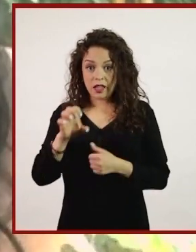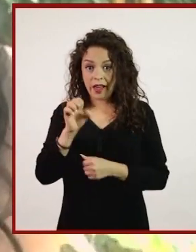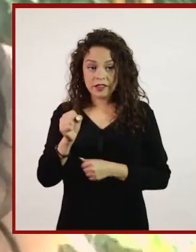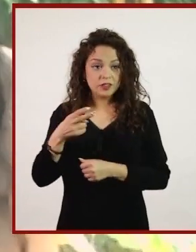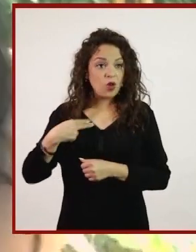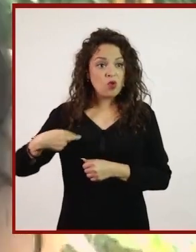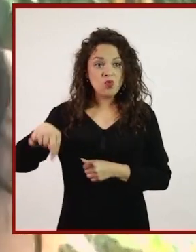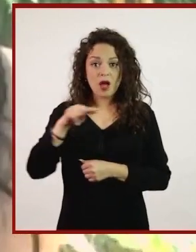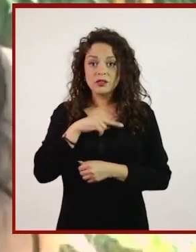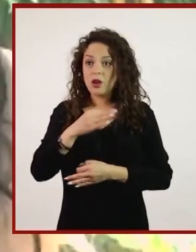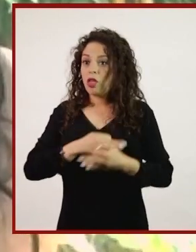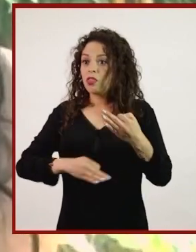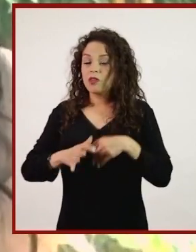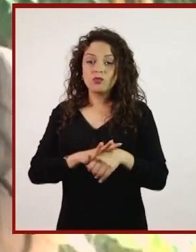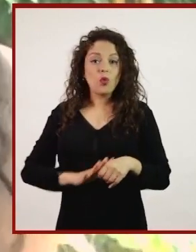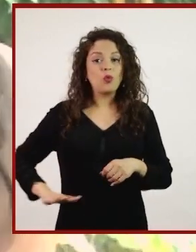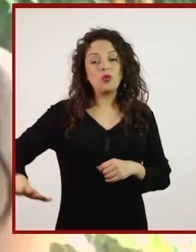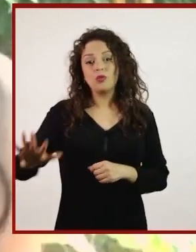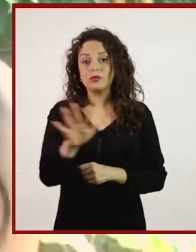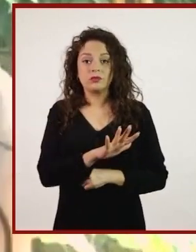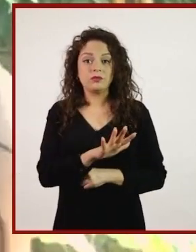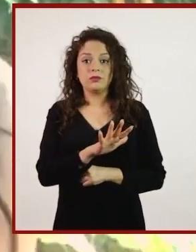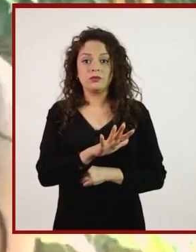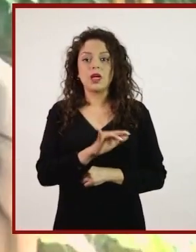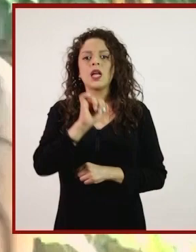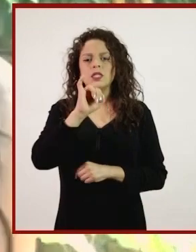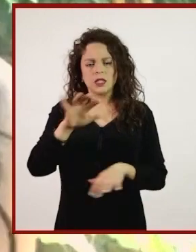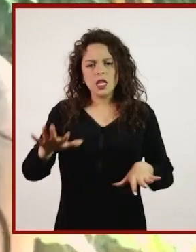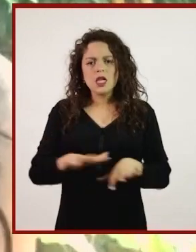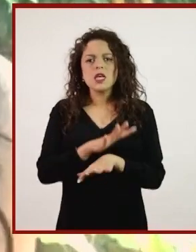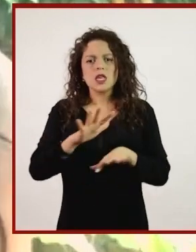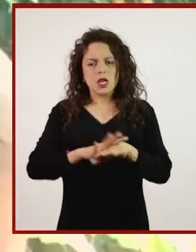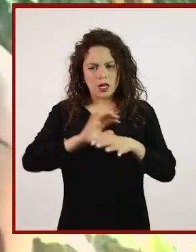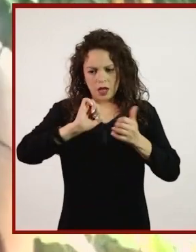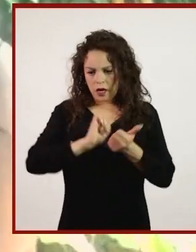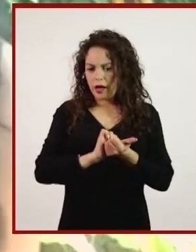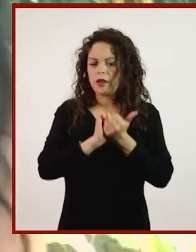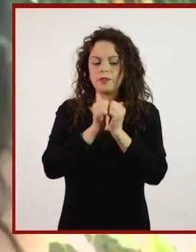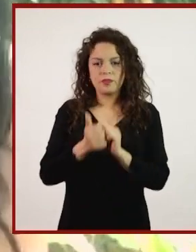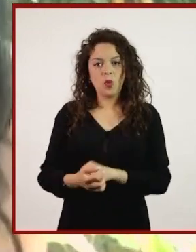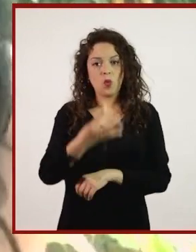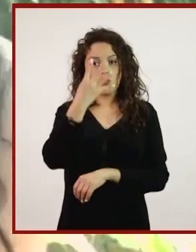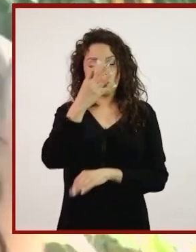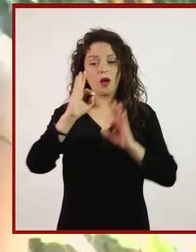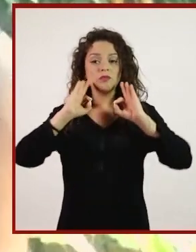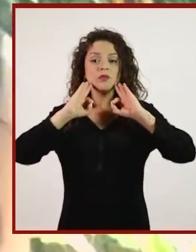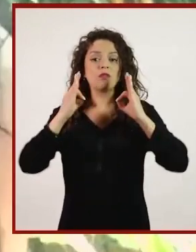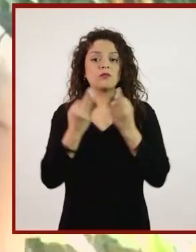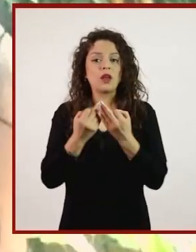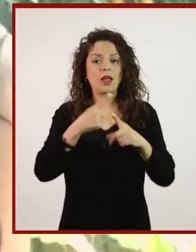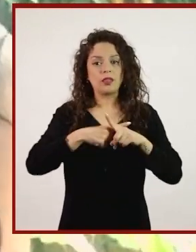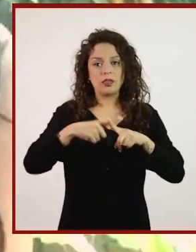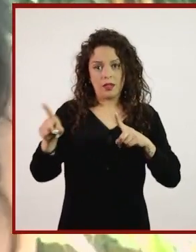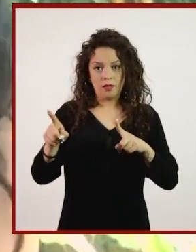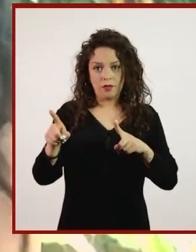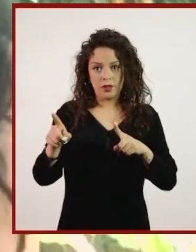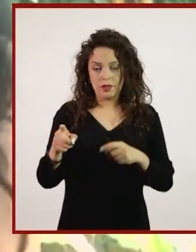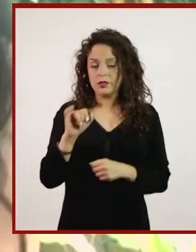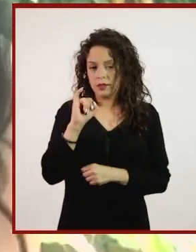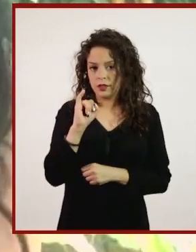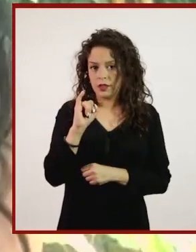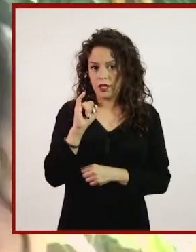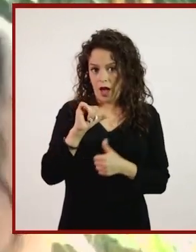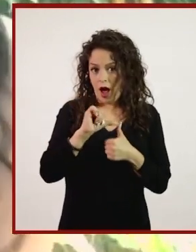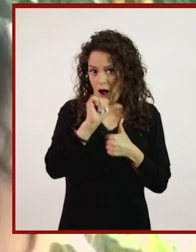justo el arte nos pertenece, ¿no? Claro, se ha ido transformando, encuentra formas